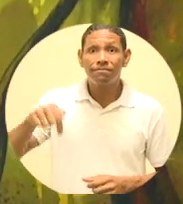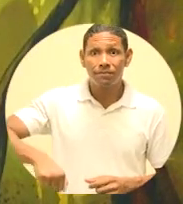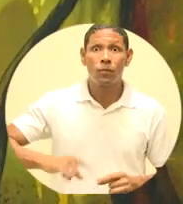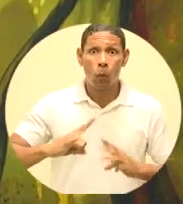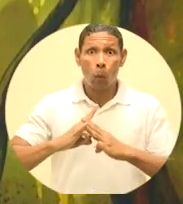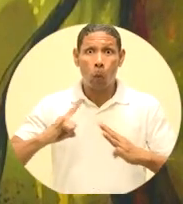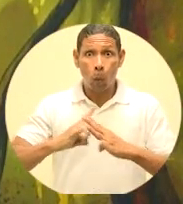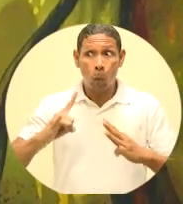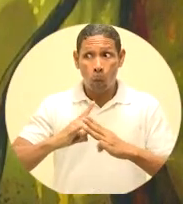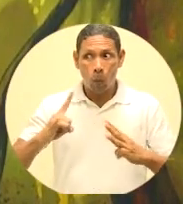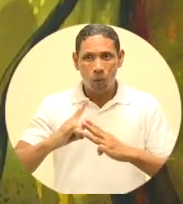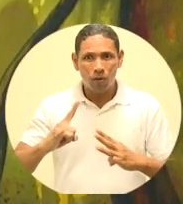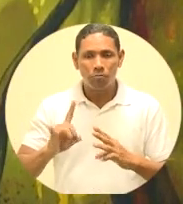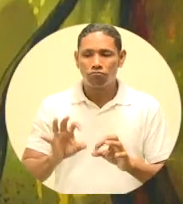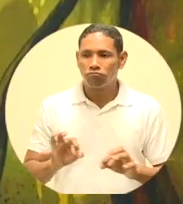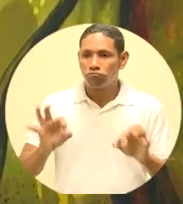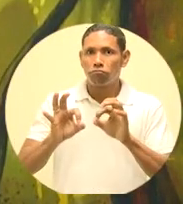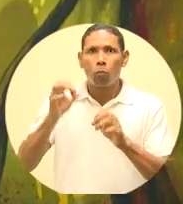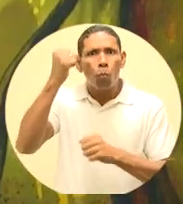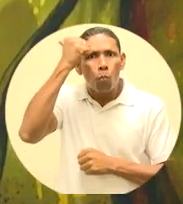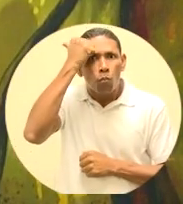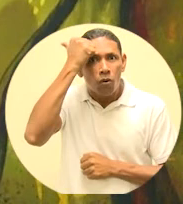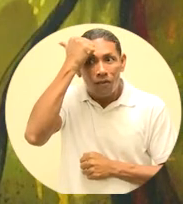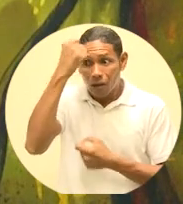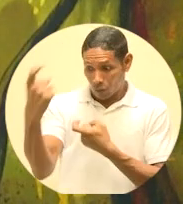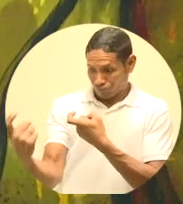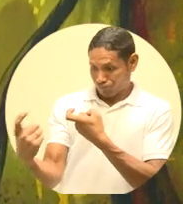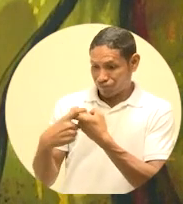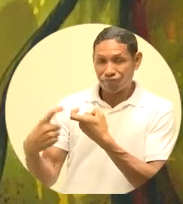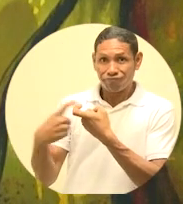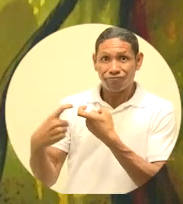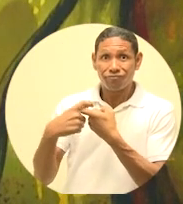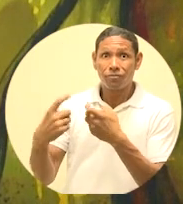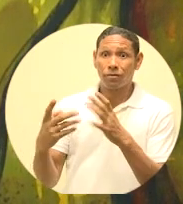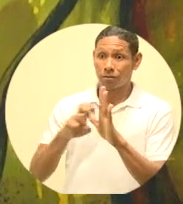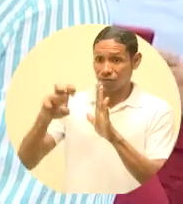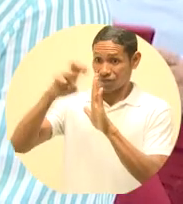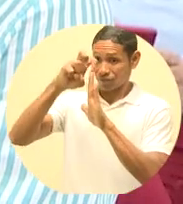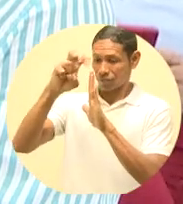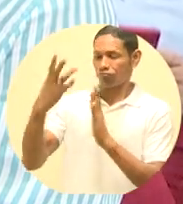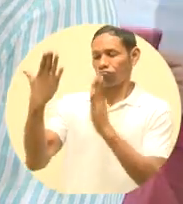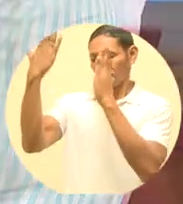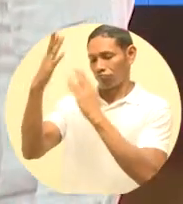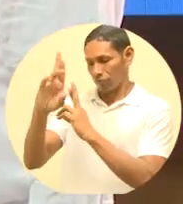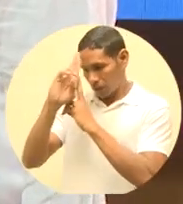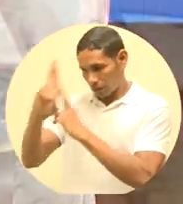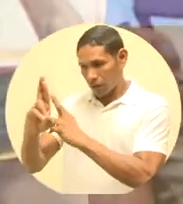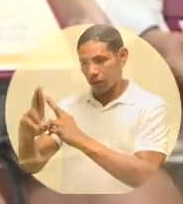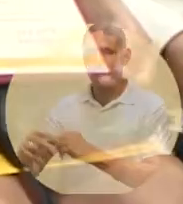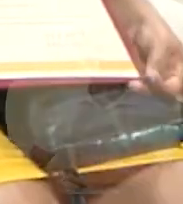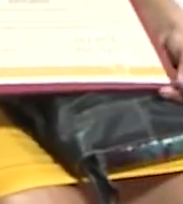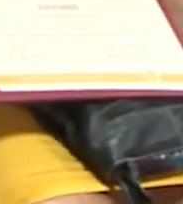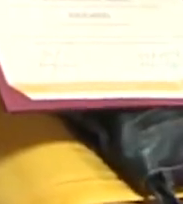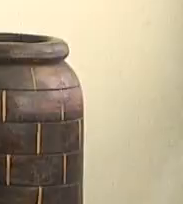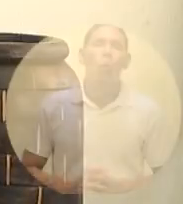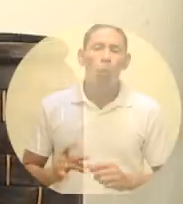Esta Casa de Estudios Superiores exaltó a docentes que ingresan y ascienden en el escalafón.